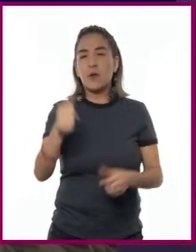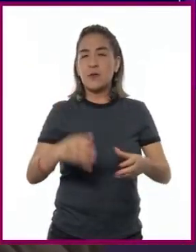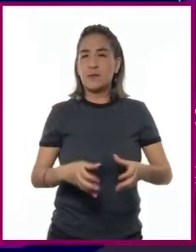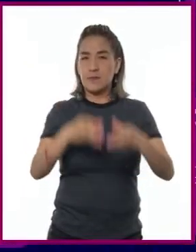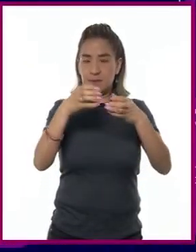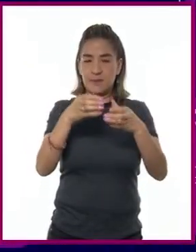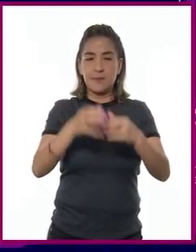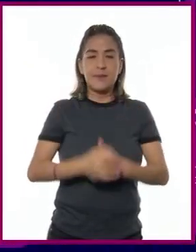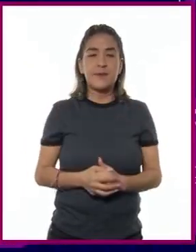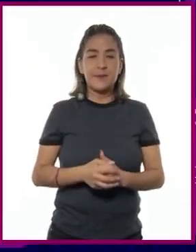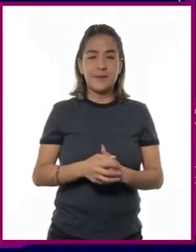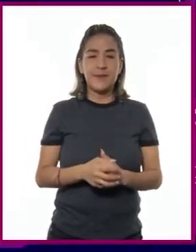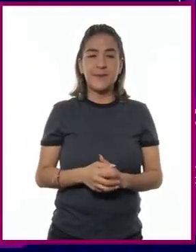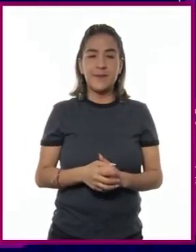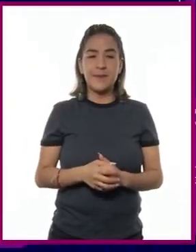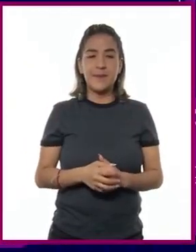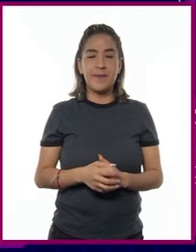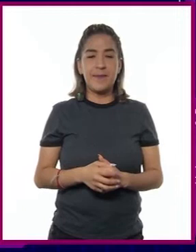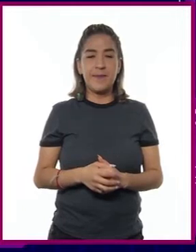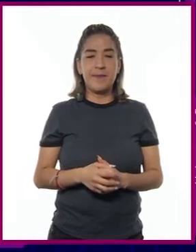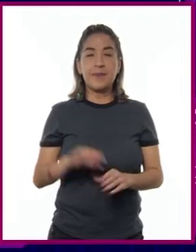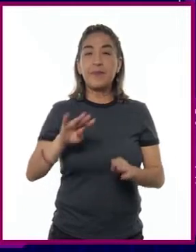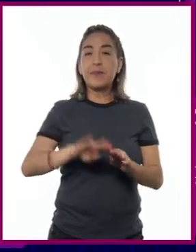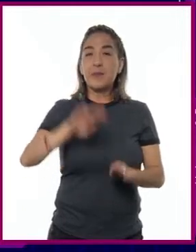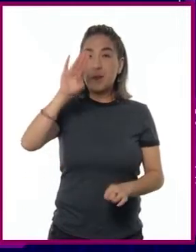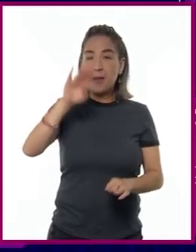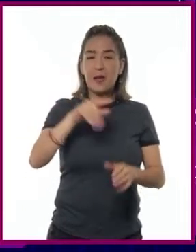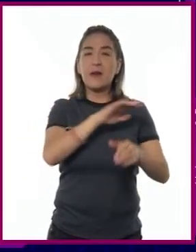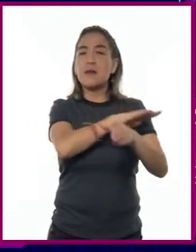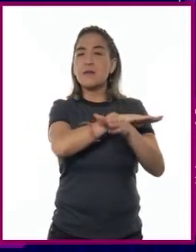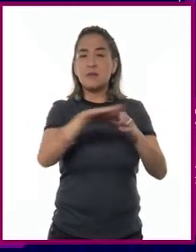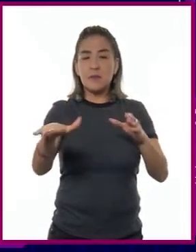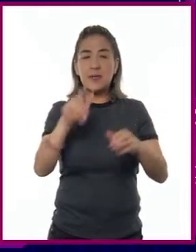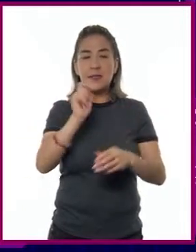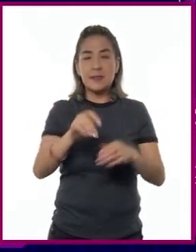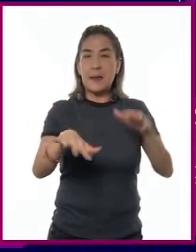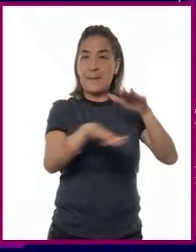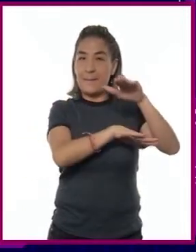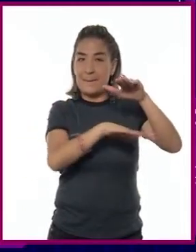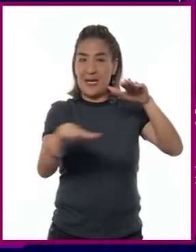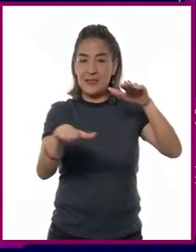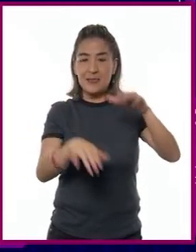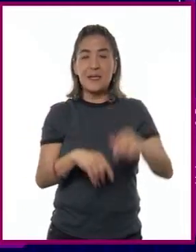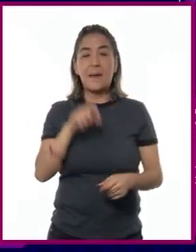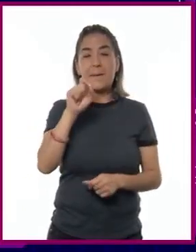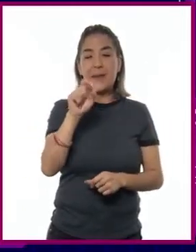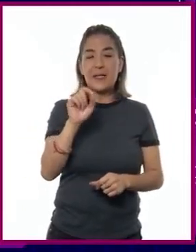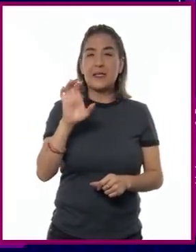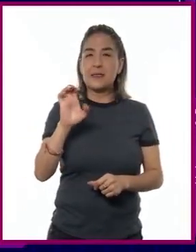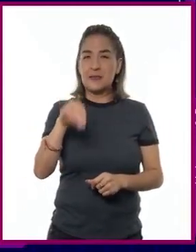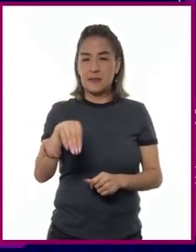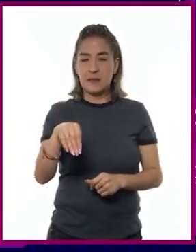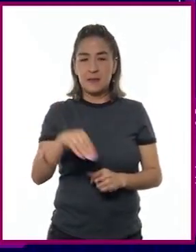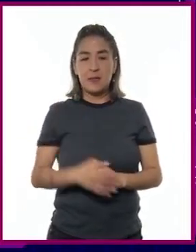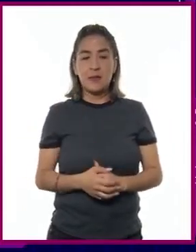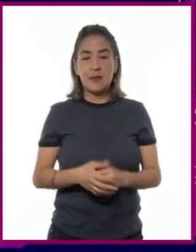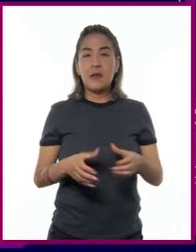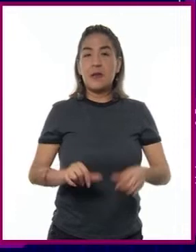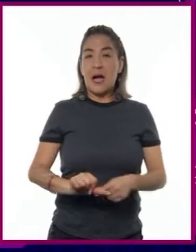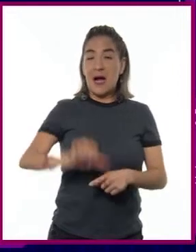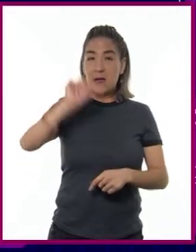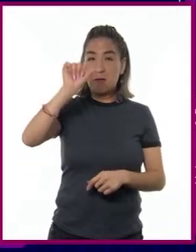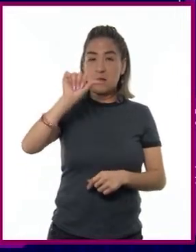recipiente. El diámetro de sus bases es de 20 centímetros y su altura es de